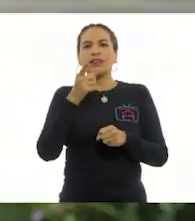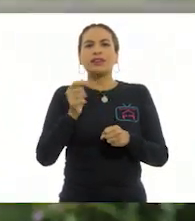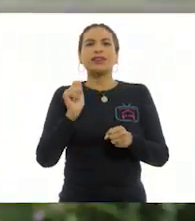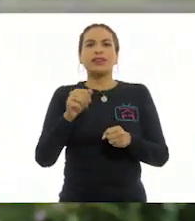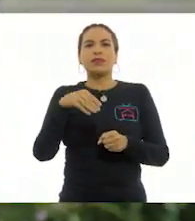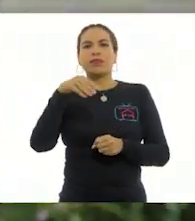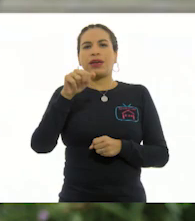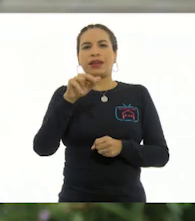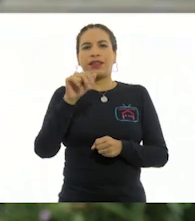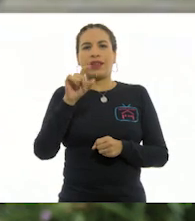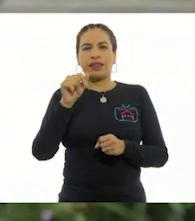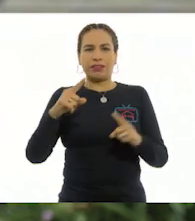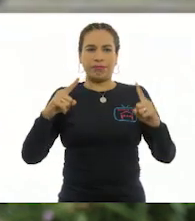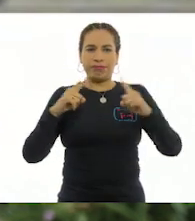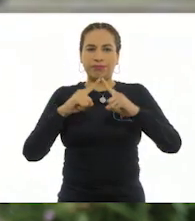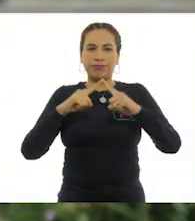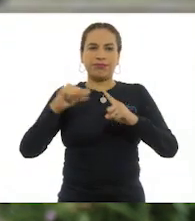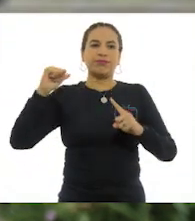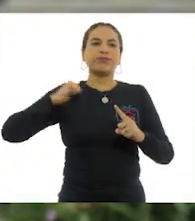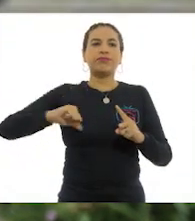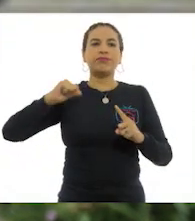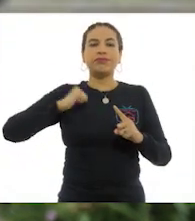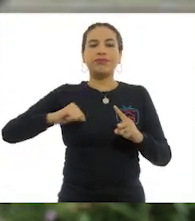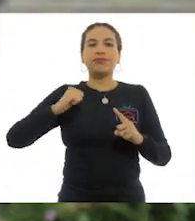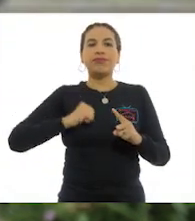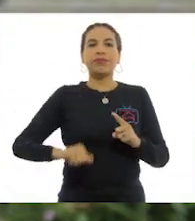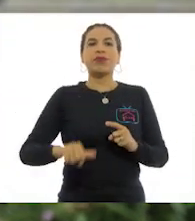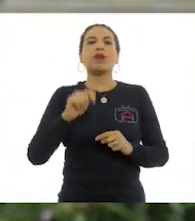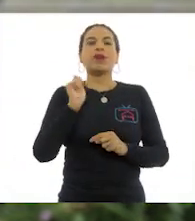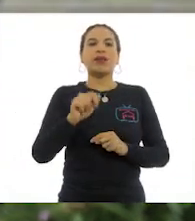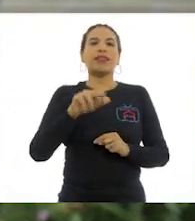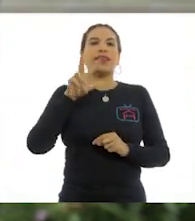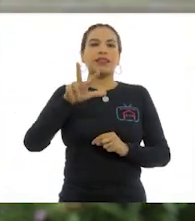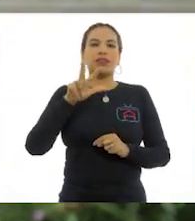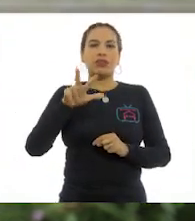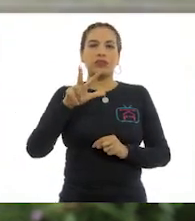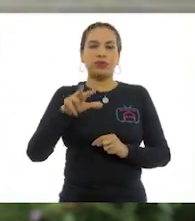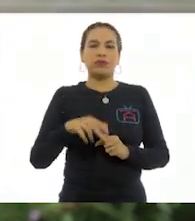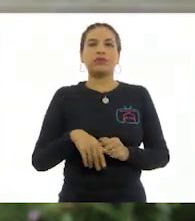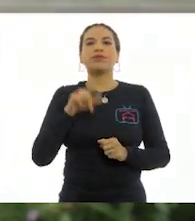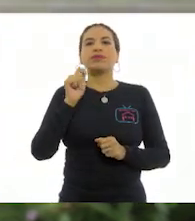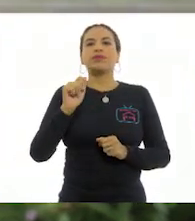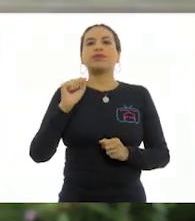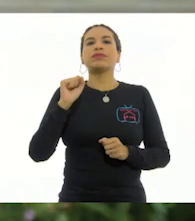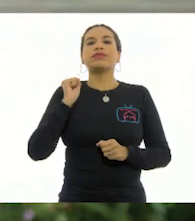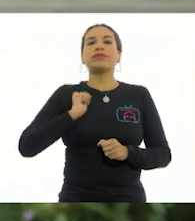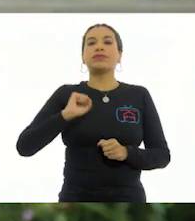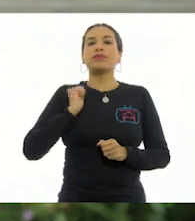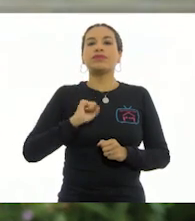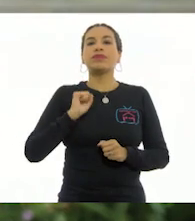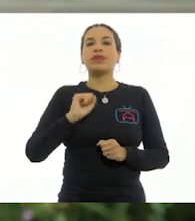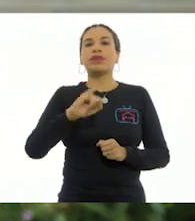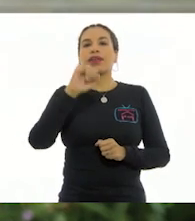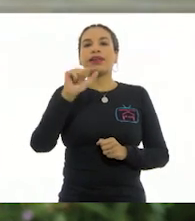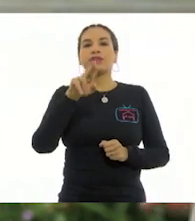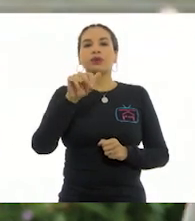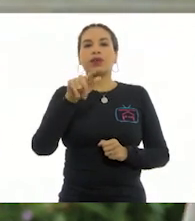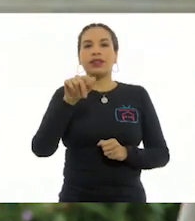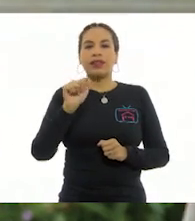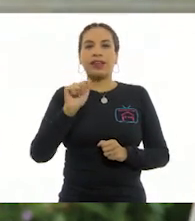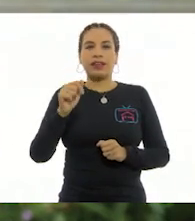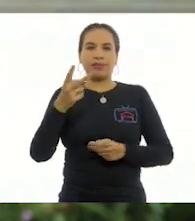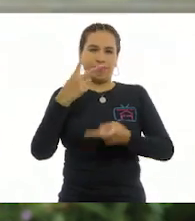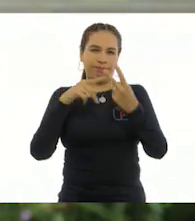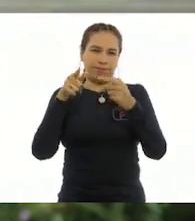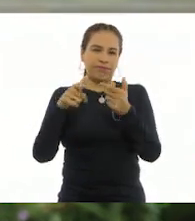Riveriana. Era una capilla del siglo XVIII. Estamos hablando de la época de la Orden Jesuita, de la